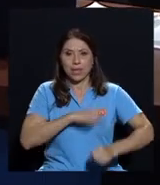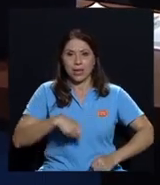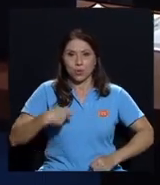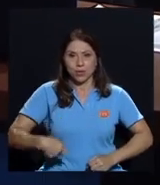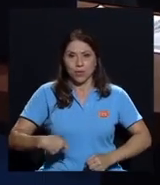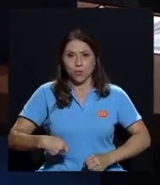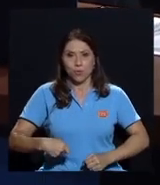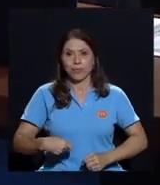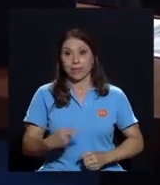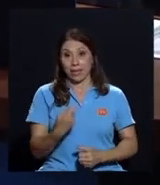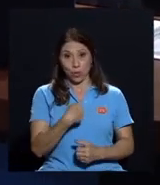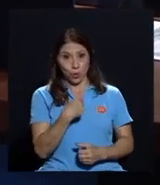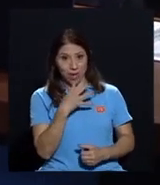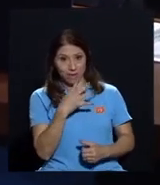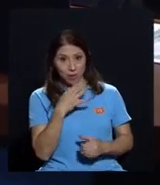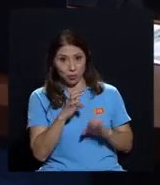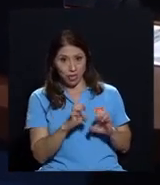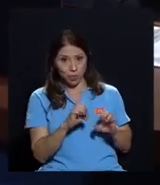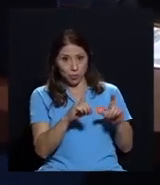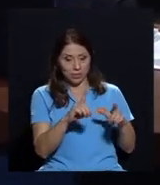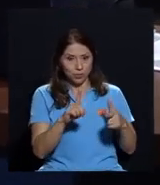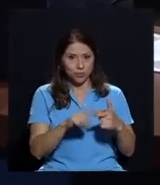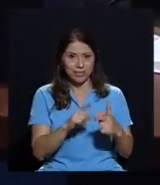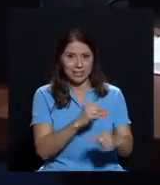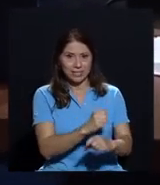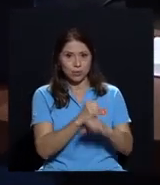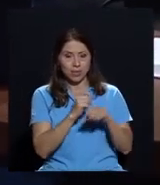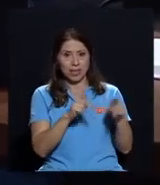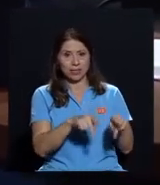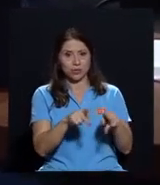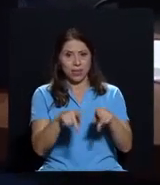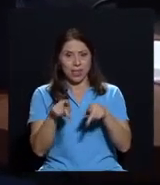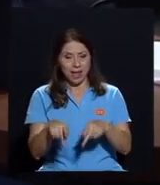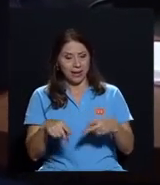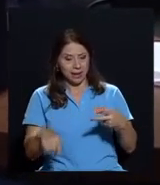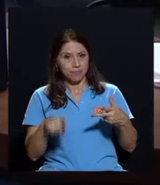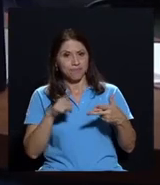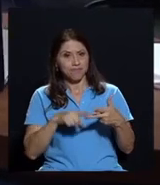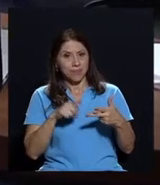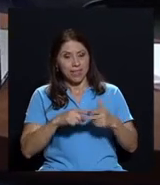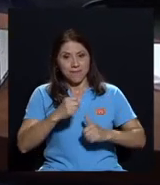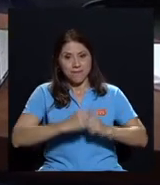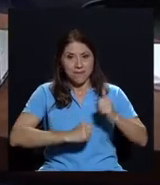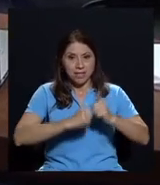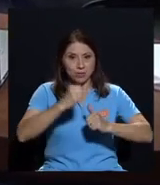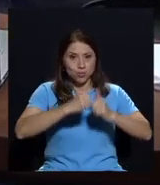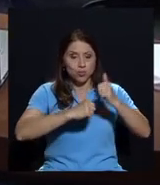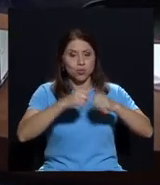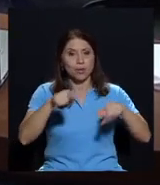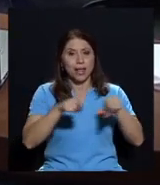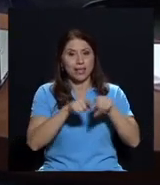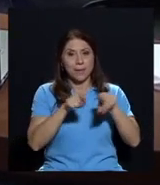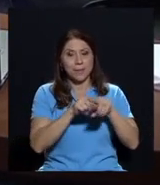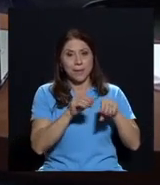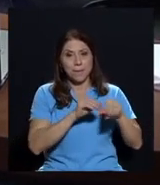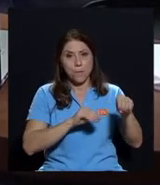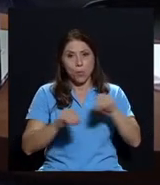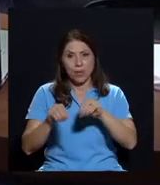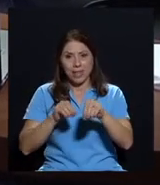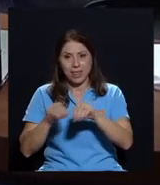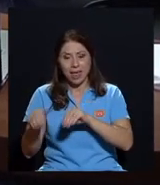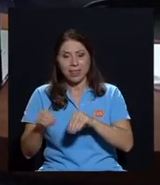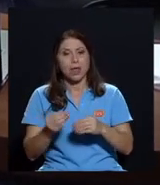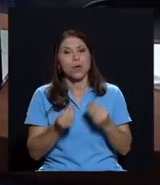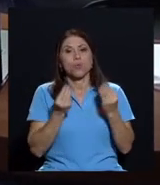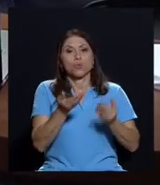lo que hablamos de seguridad ciudadana mucho lo que hemos hablado y se puede hacer en infraestructura y movilidad muchas cosas que podemos